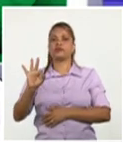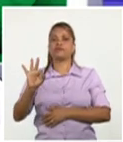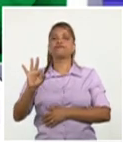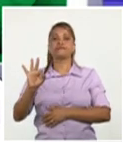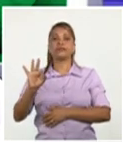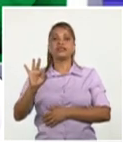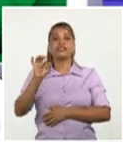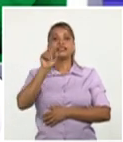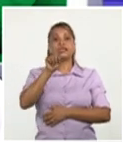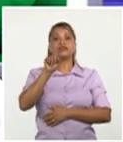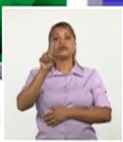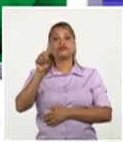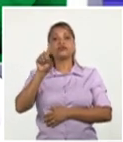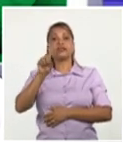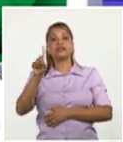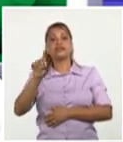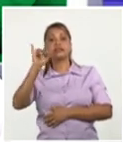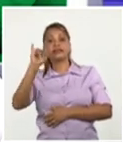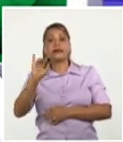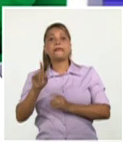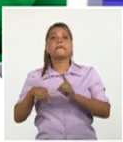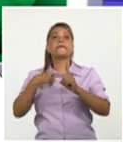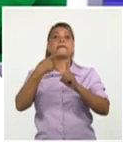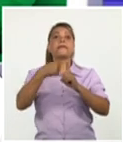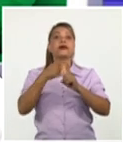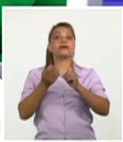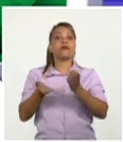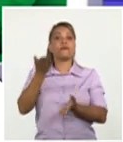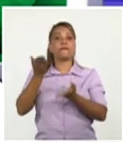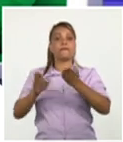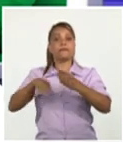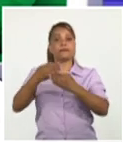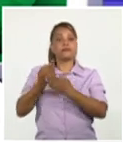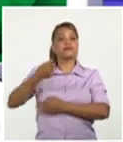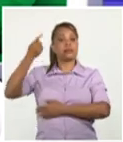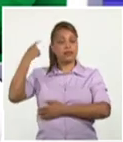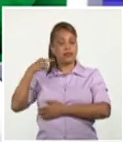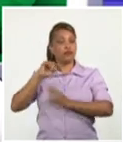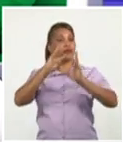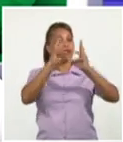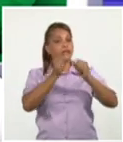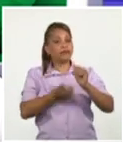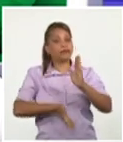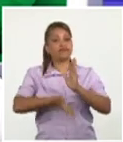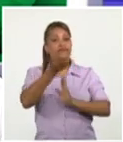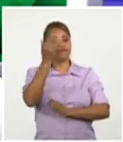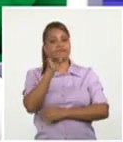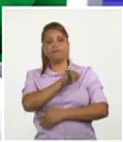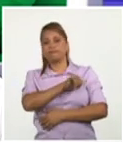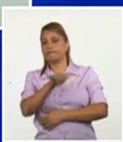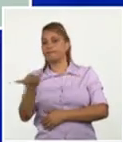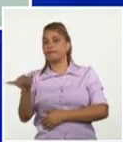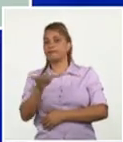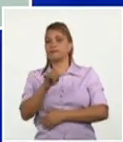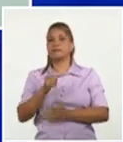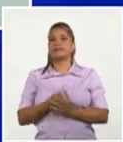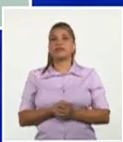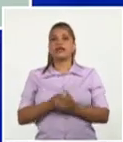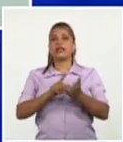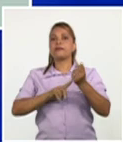116 más que la jornada anterior, que ya había sido una cifra elevada. Pinar del Río con